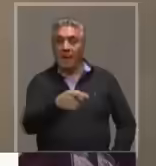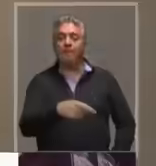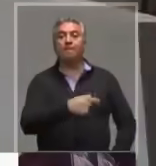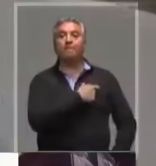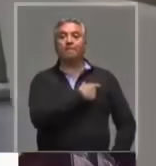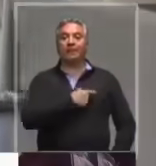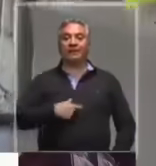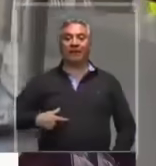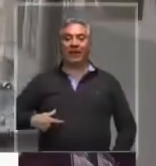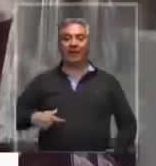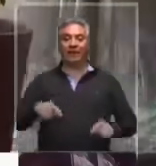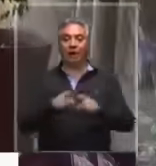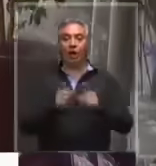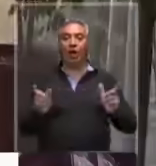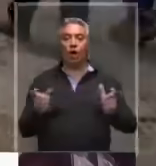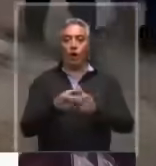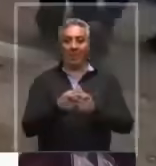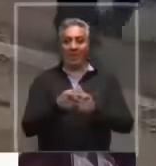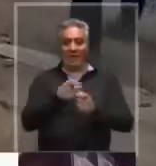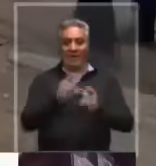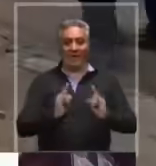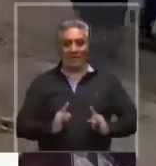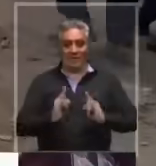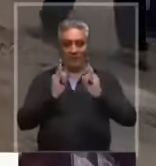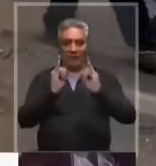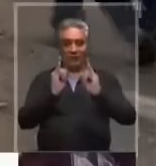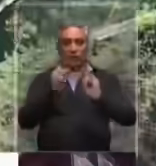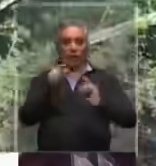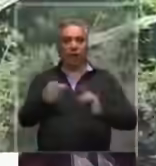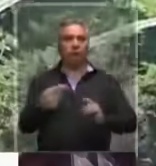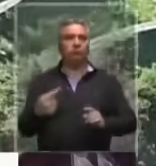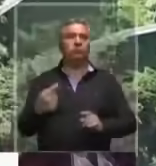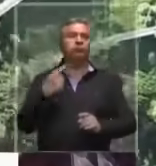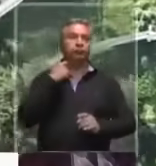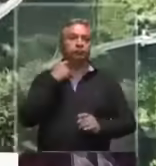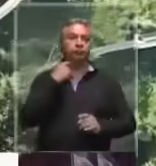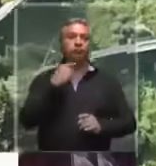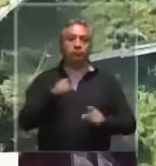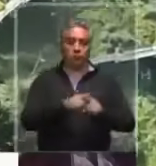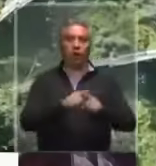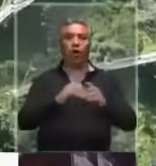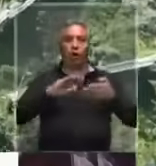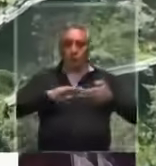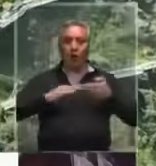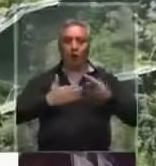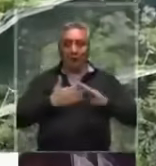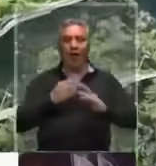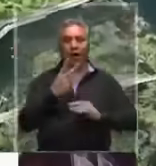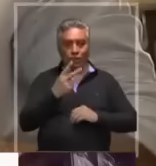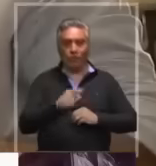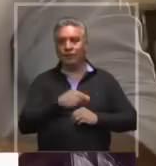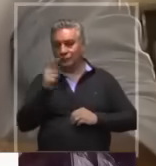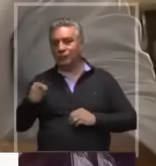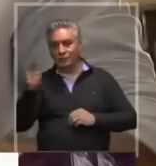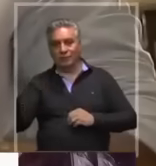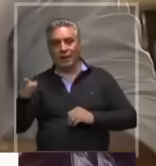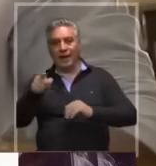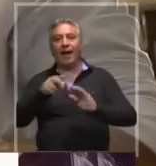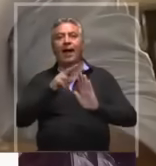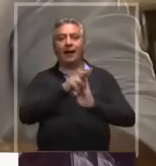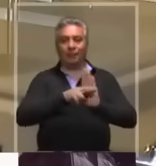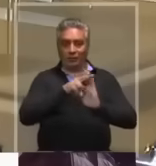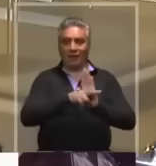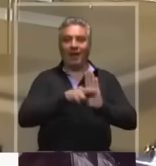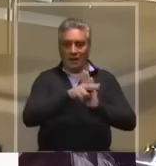del edificio Kandinsky, el epicentro de una emergencia que arrastró a otras 2 comunidades y de la cual Reportajes Tele13 tiene